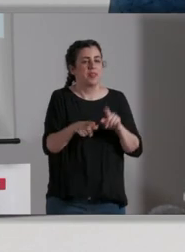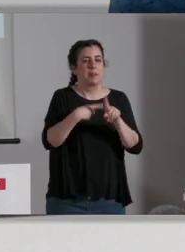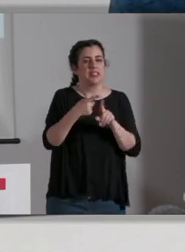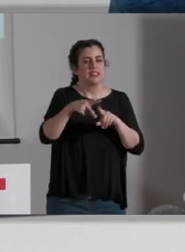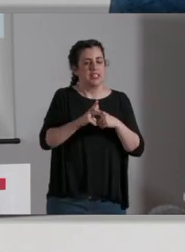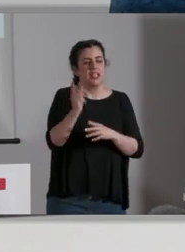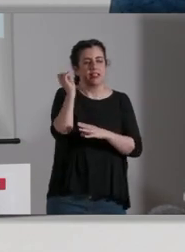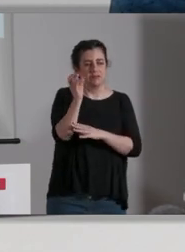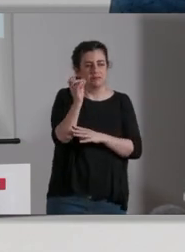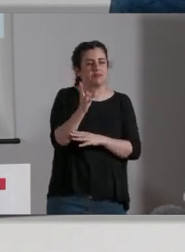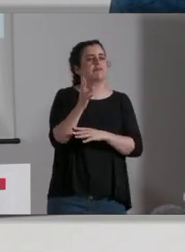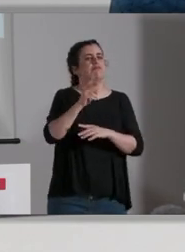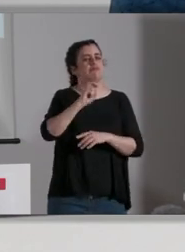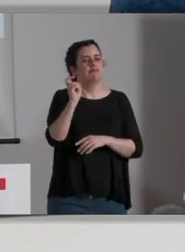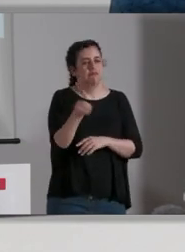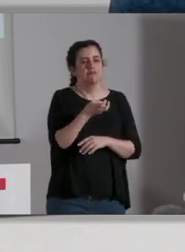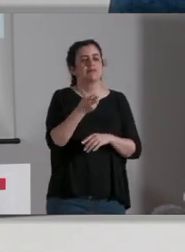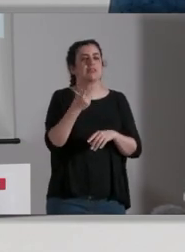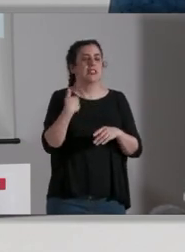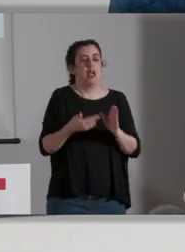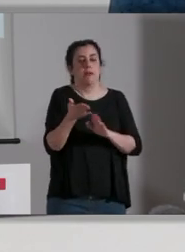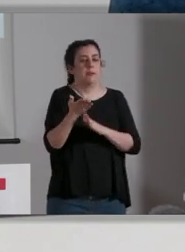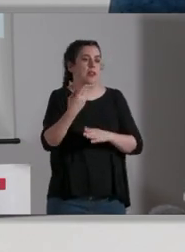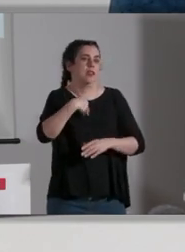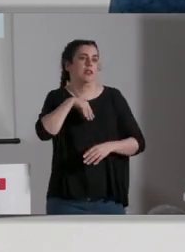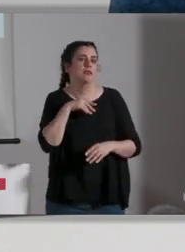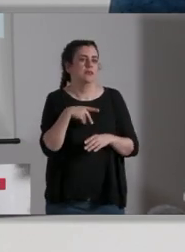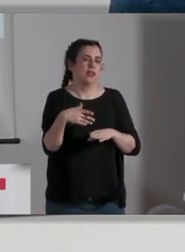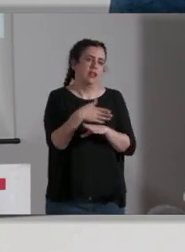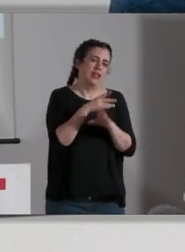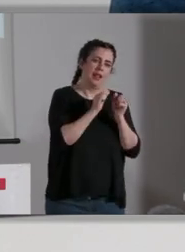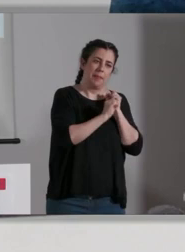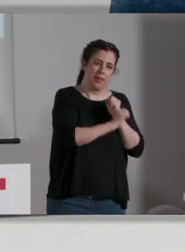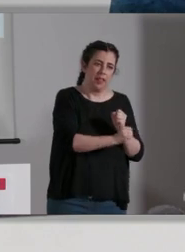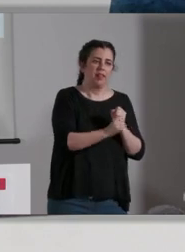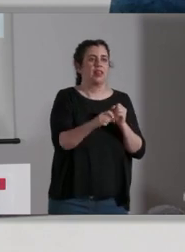temas como final de vida, dependencia, resolución de conflictos,